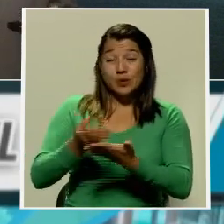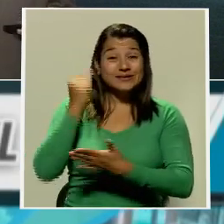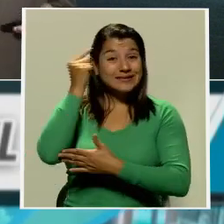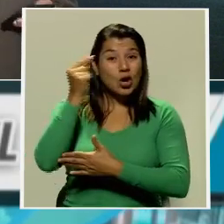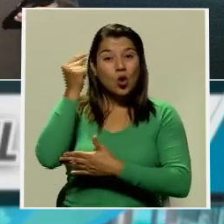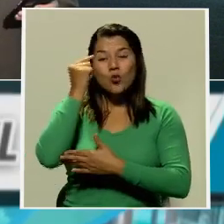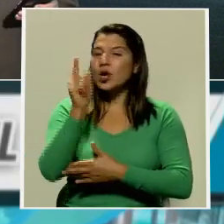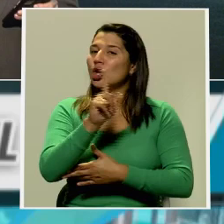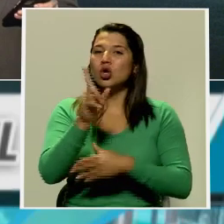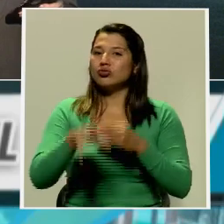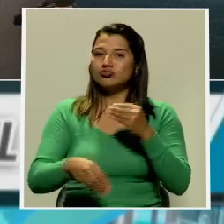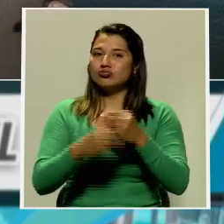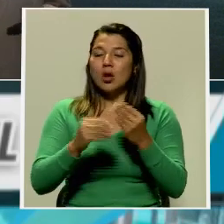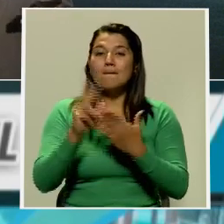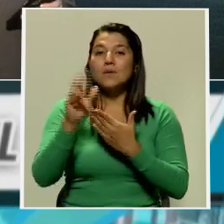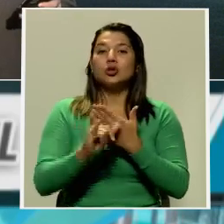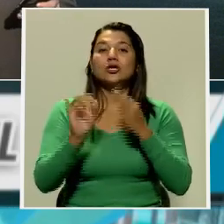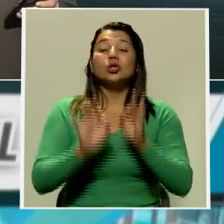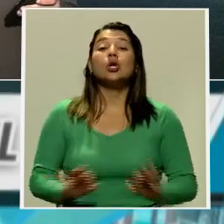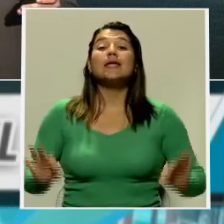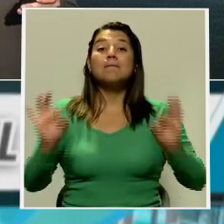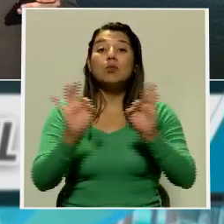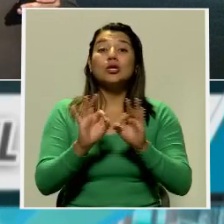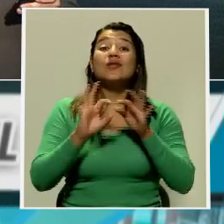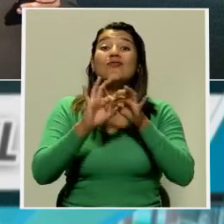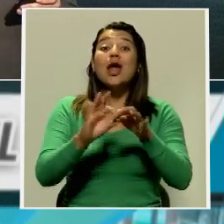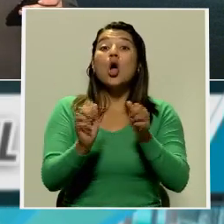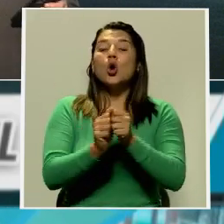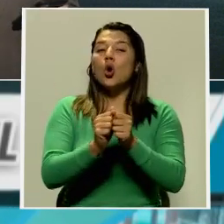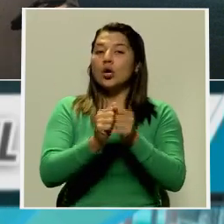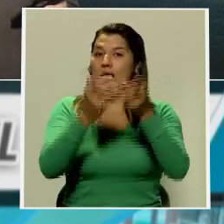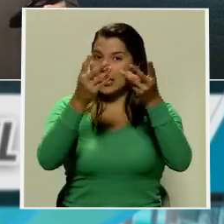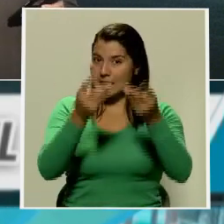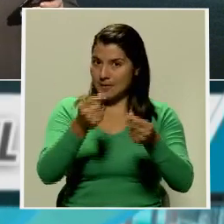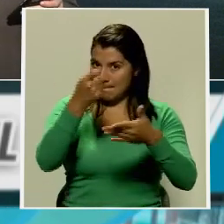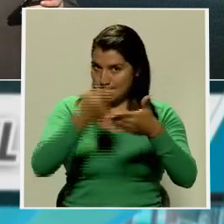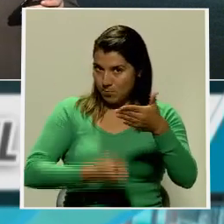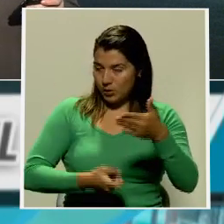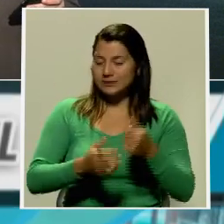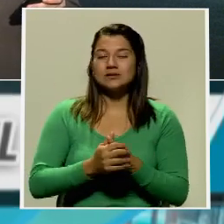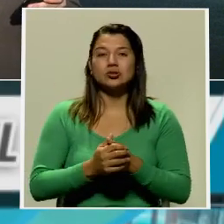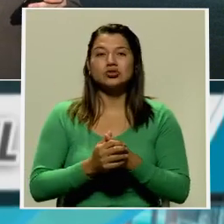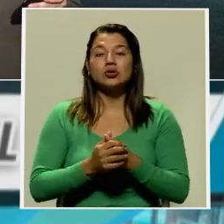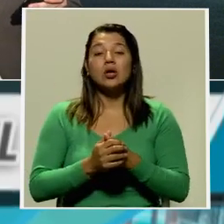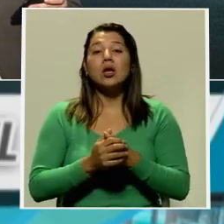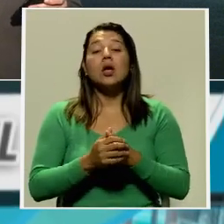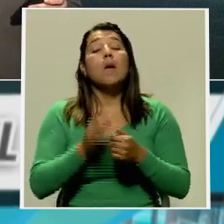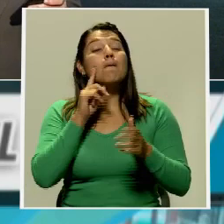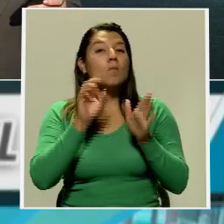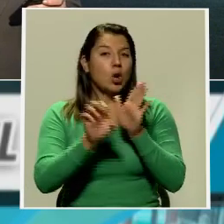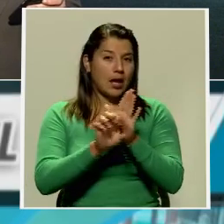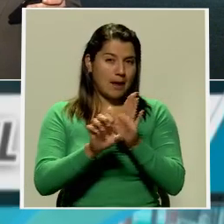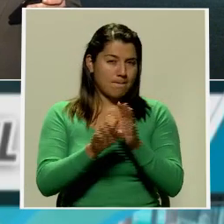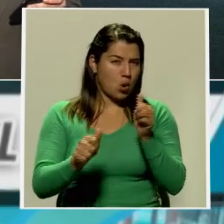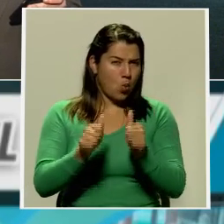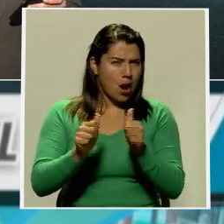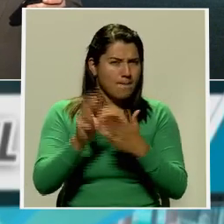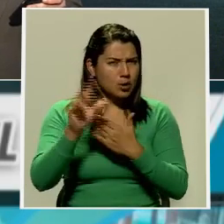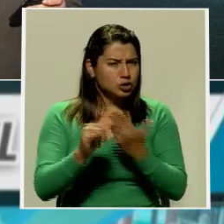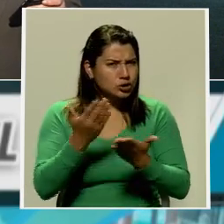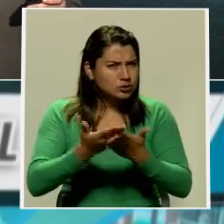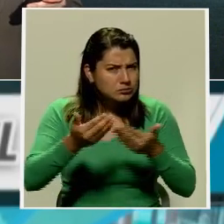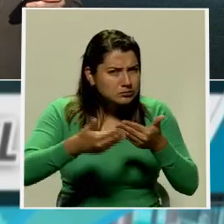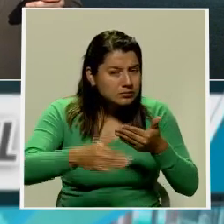importantes proyectos que están relacionados con los impuestos. Entre estos que van a presentar en las próximas semanas son el proyecto de ley de